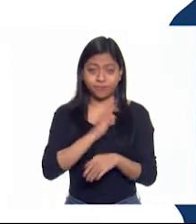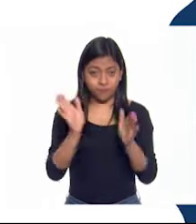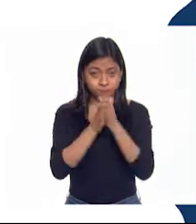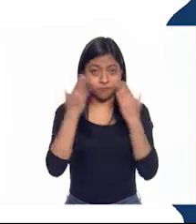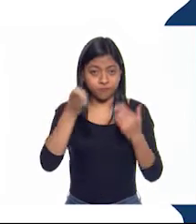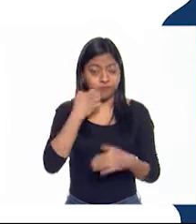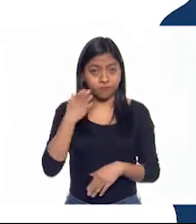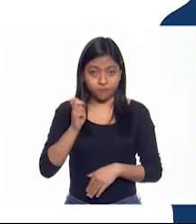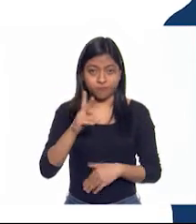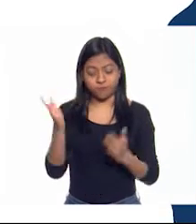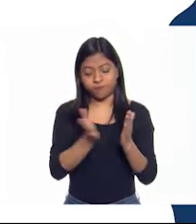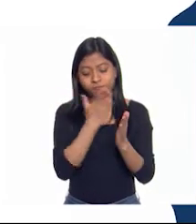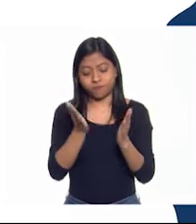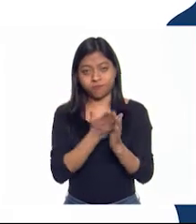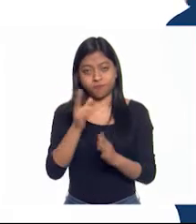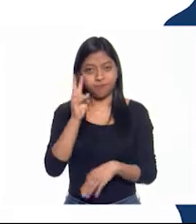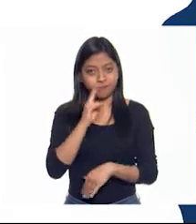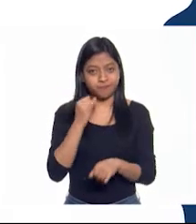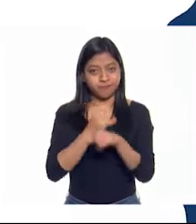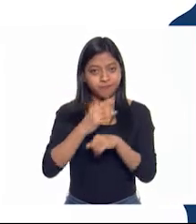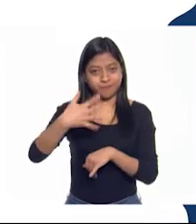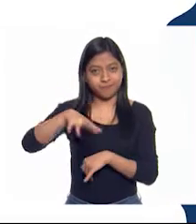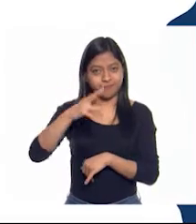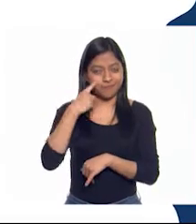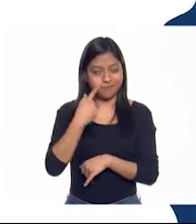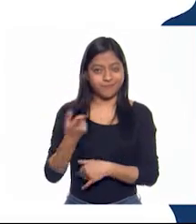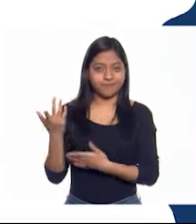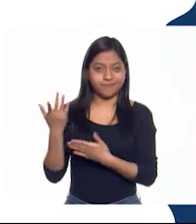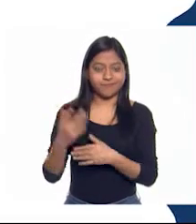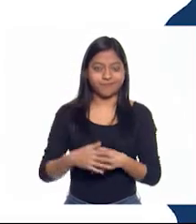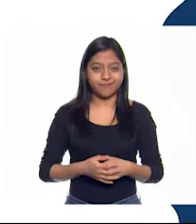los libros de texto en la página